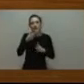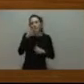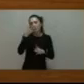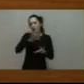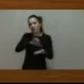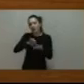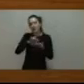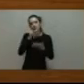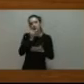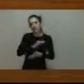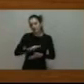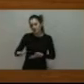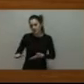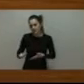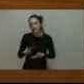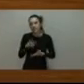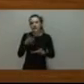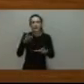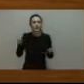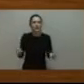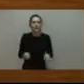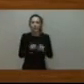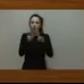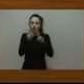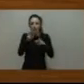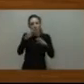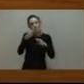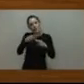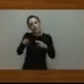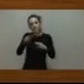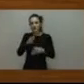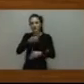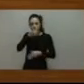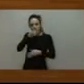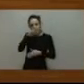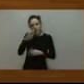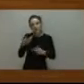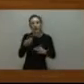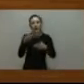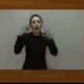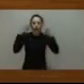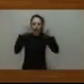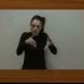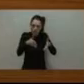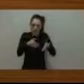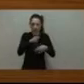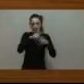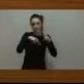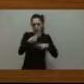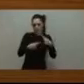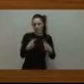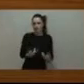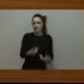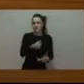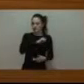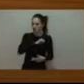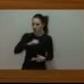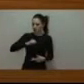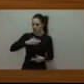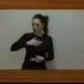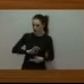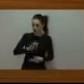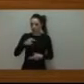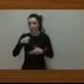sin ningún socialista que les tutele. Ellas por sí mismas ya se valen. Aplíquese esto, por cierto, a cualquier otro campo.